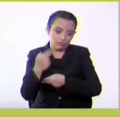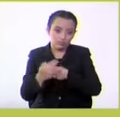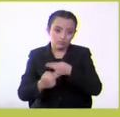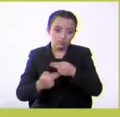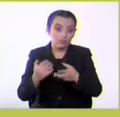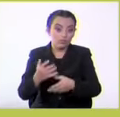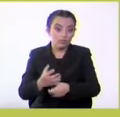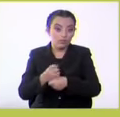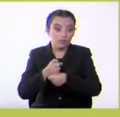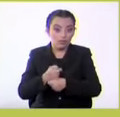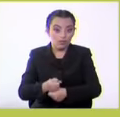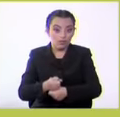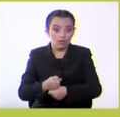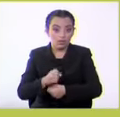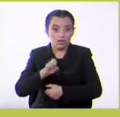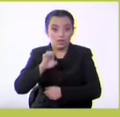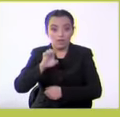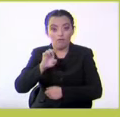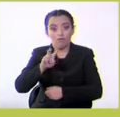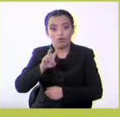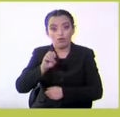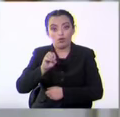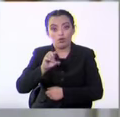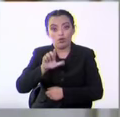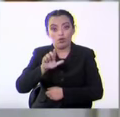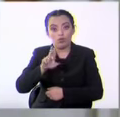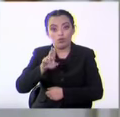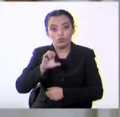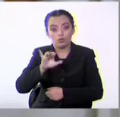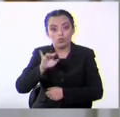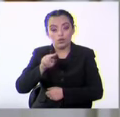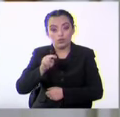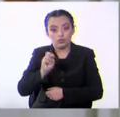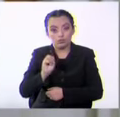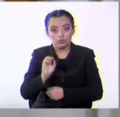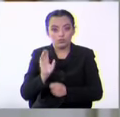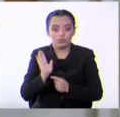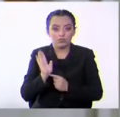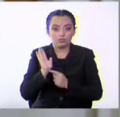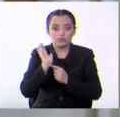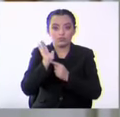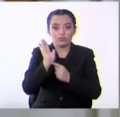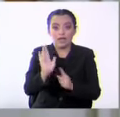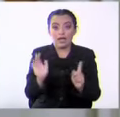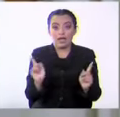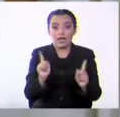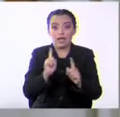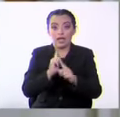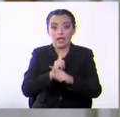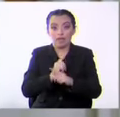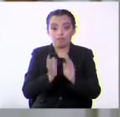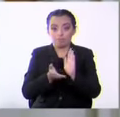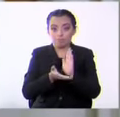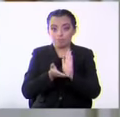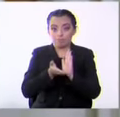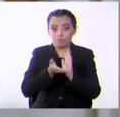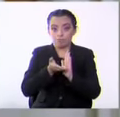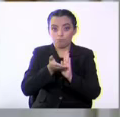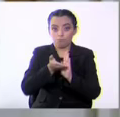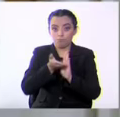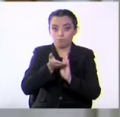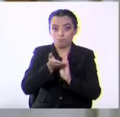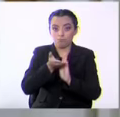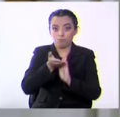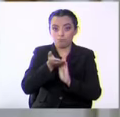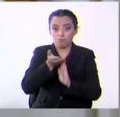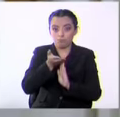lo que llamamos evolución. Es decir, estamos en presencia de un cambio evolutivo, porque la composición genética de